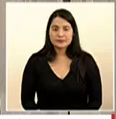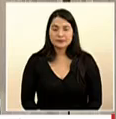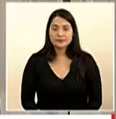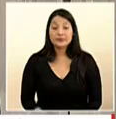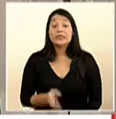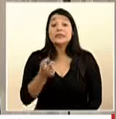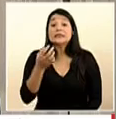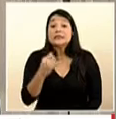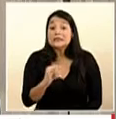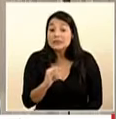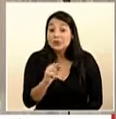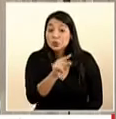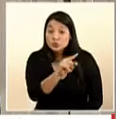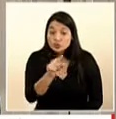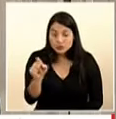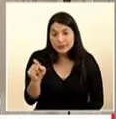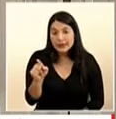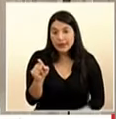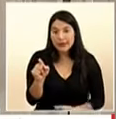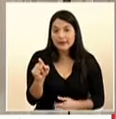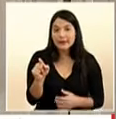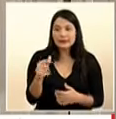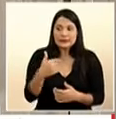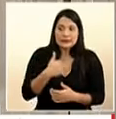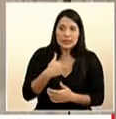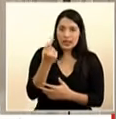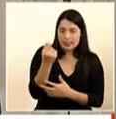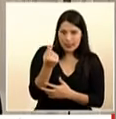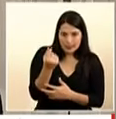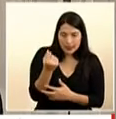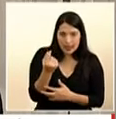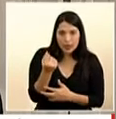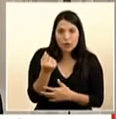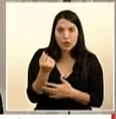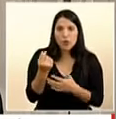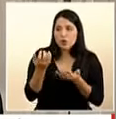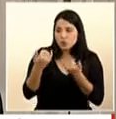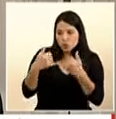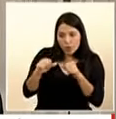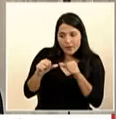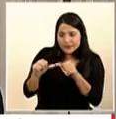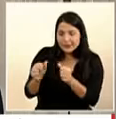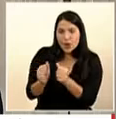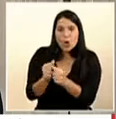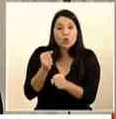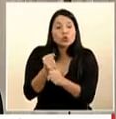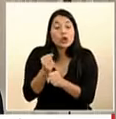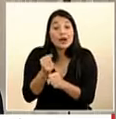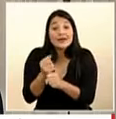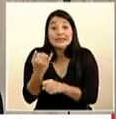y están en la capacidad porque tienen aún los ingresos y siguen sosteniendo su actividad económica si están en la capacidad de